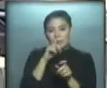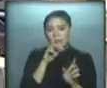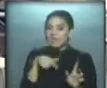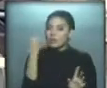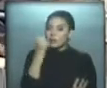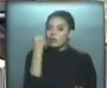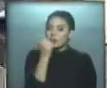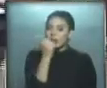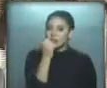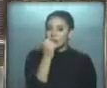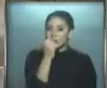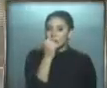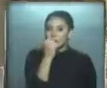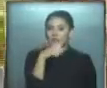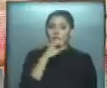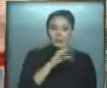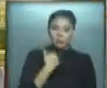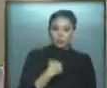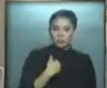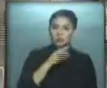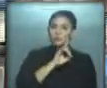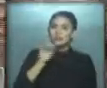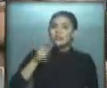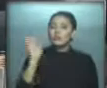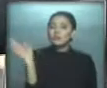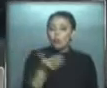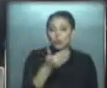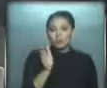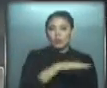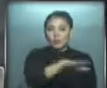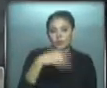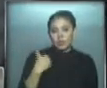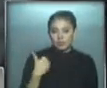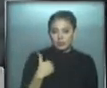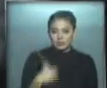muy importante, no para nosotros puntualmente, sino para el conjunto de los argentinos.